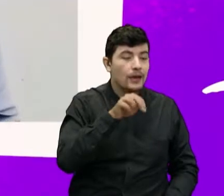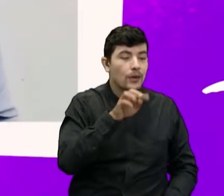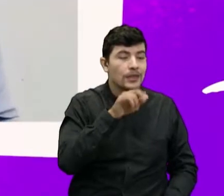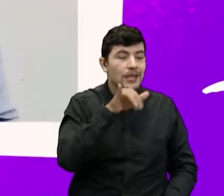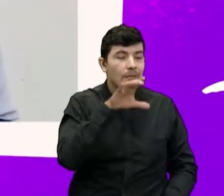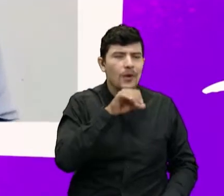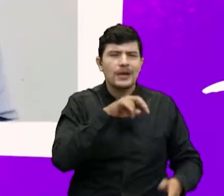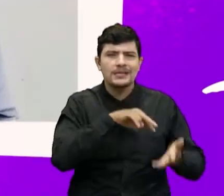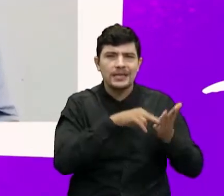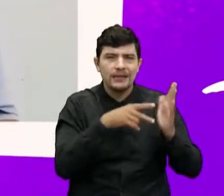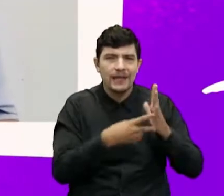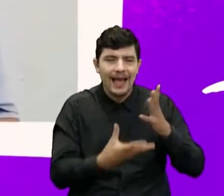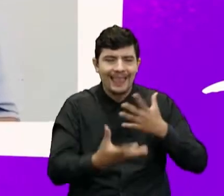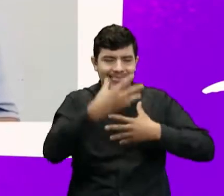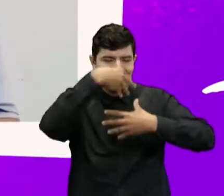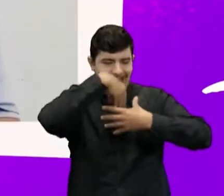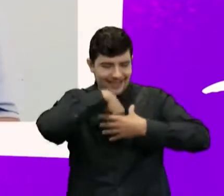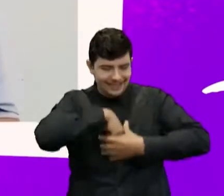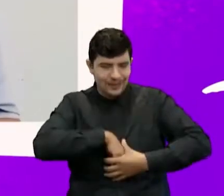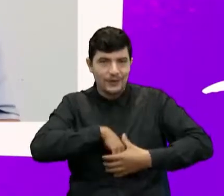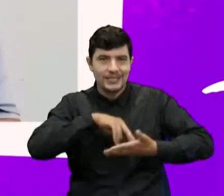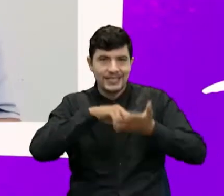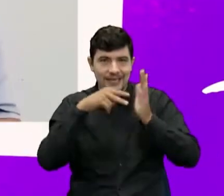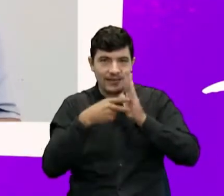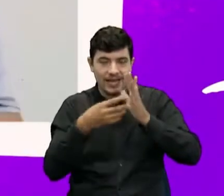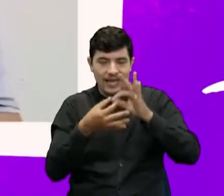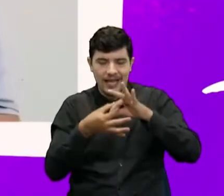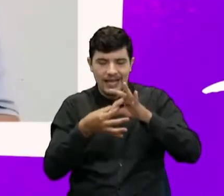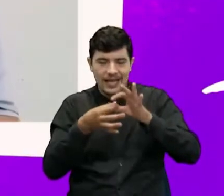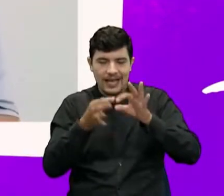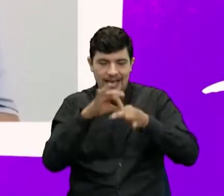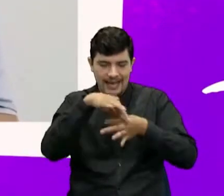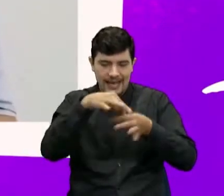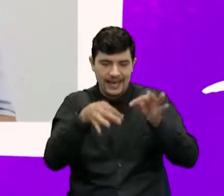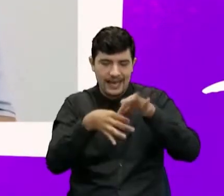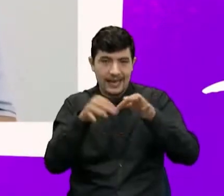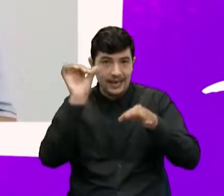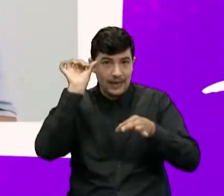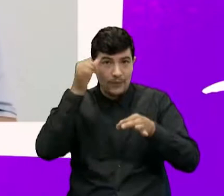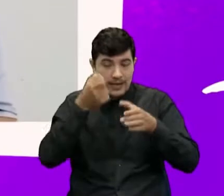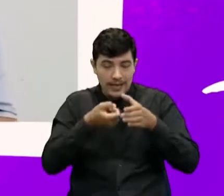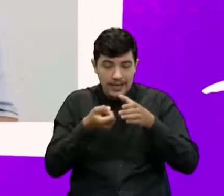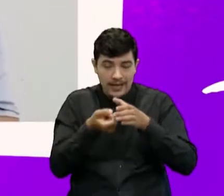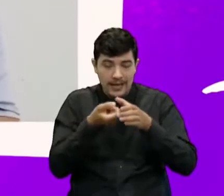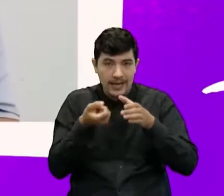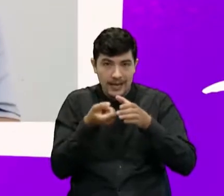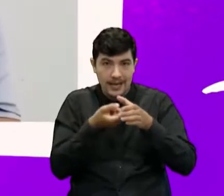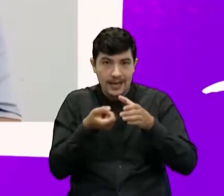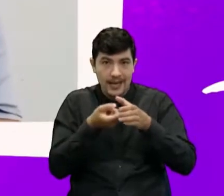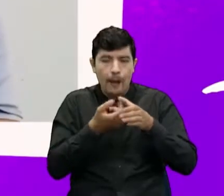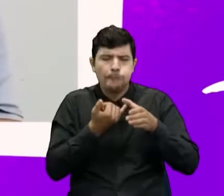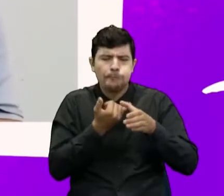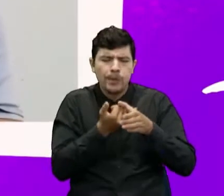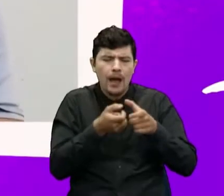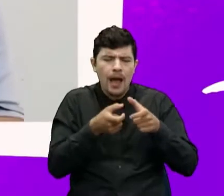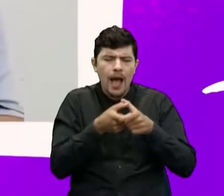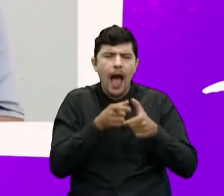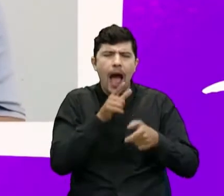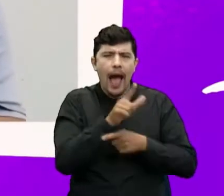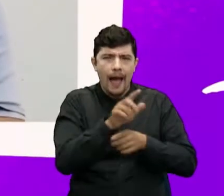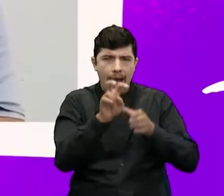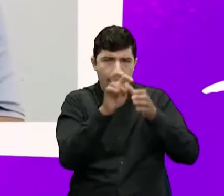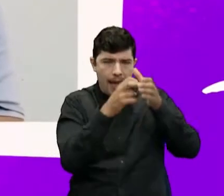Recordemos que En nuestro núcleo De la célula Poseemos ADN Y cada sección